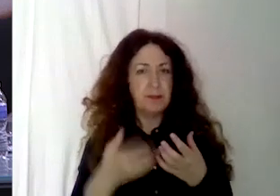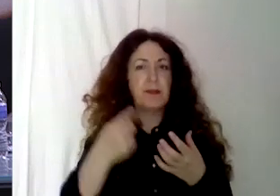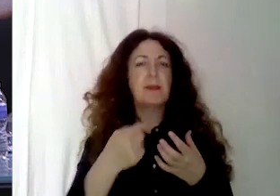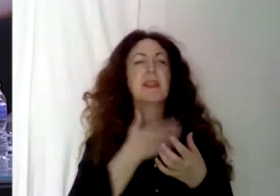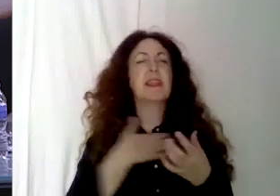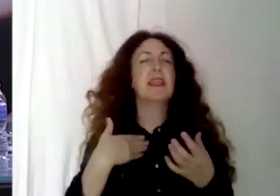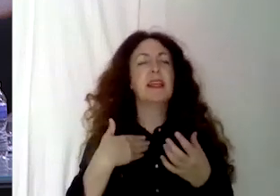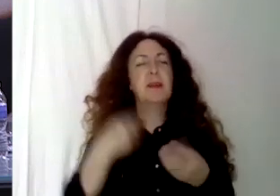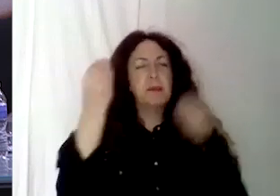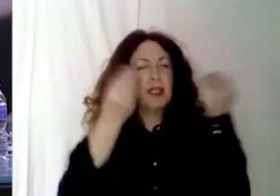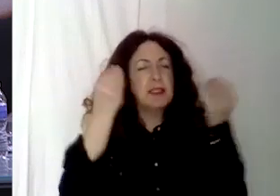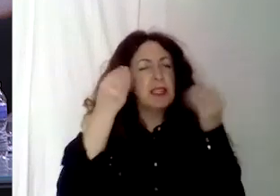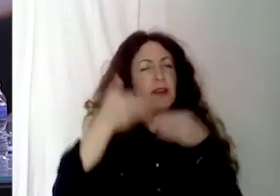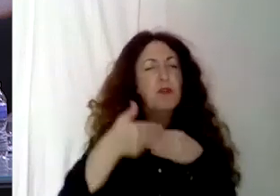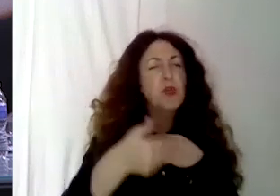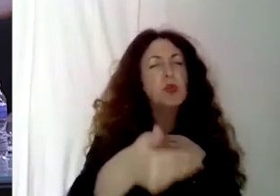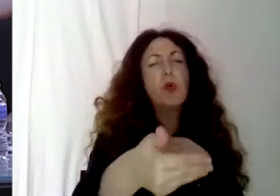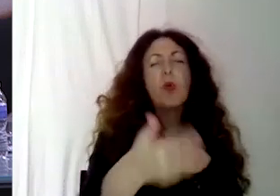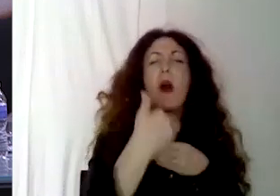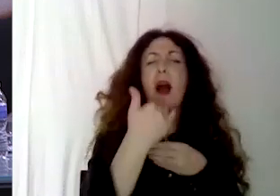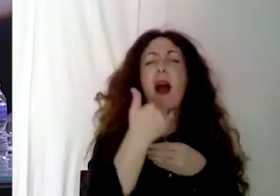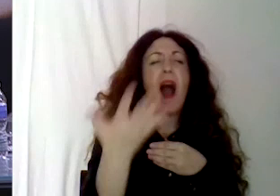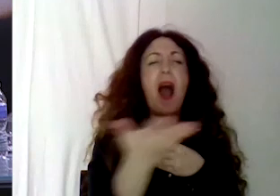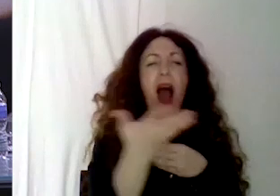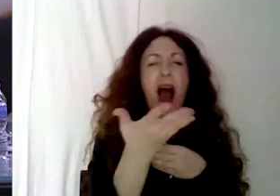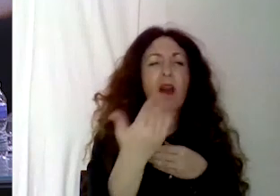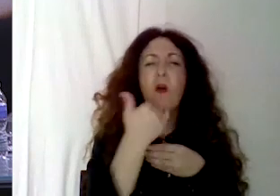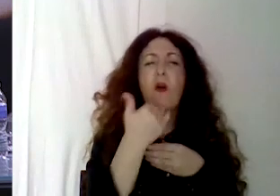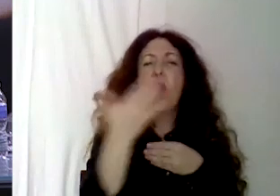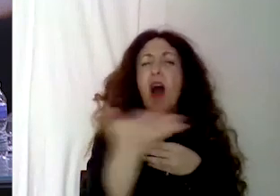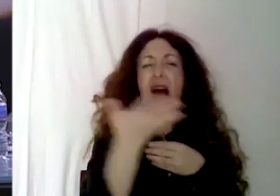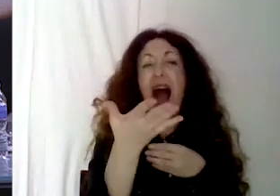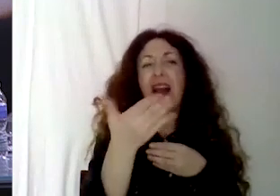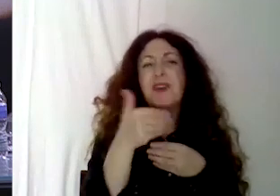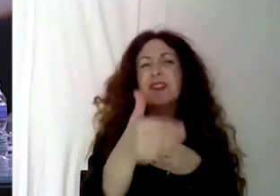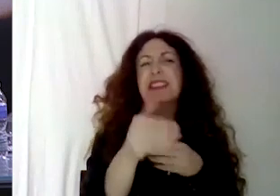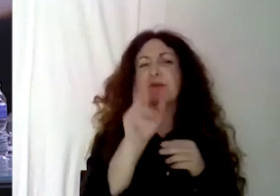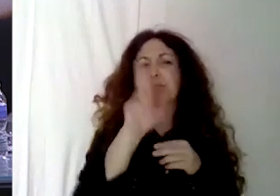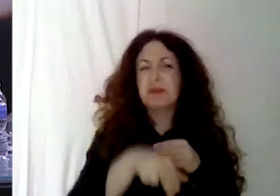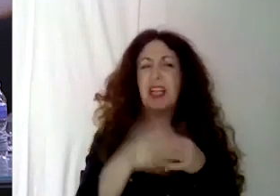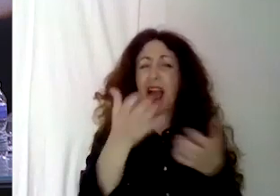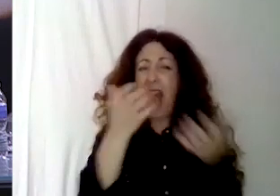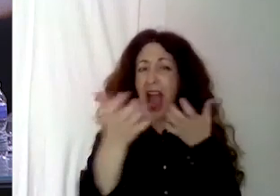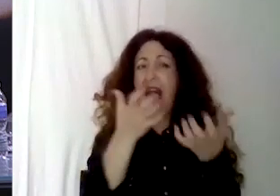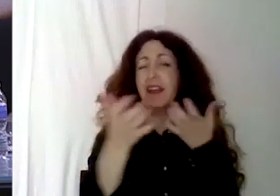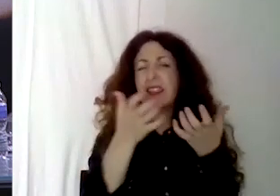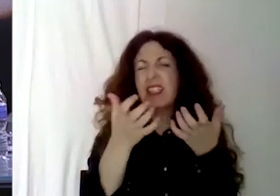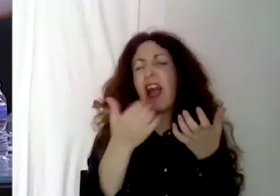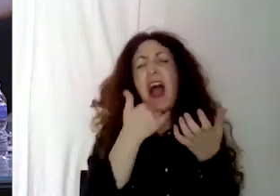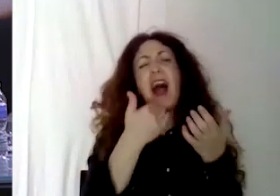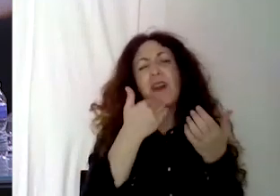plantear que hay algo en el futuro. En el futuro, en este caso, del arte, que es infinitamente